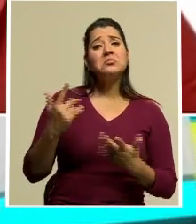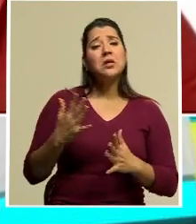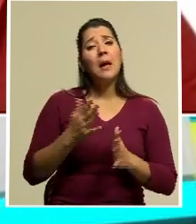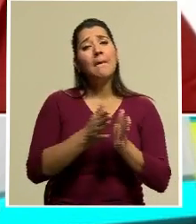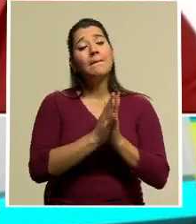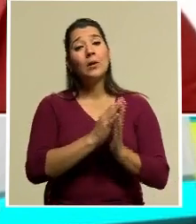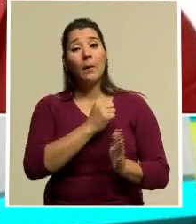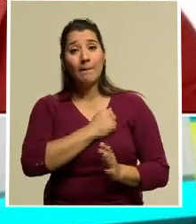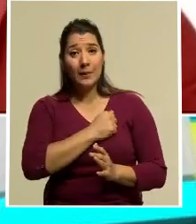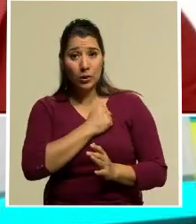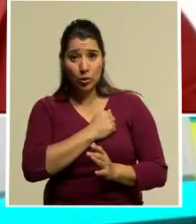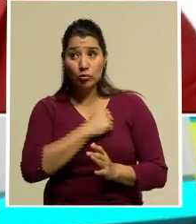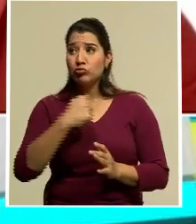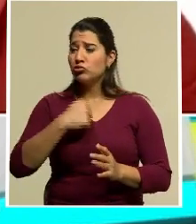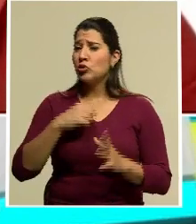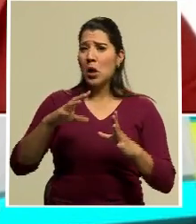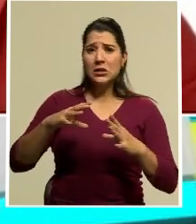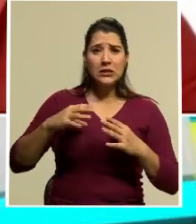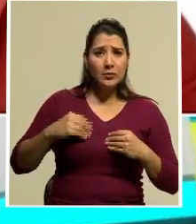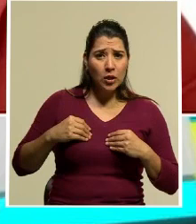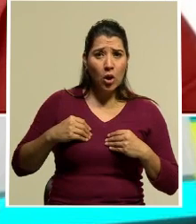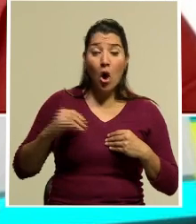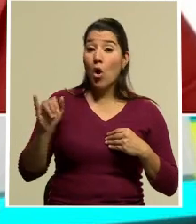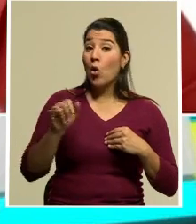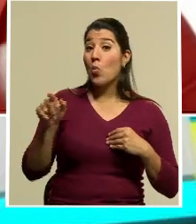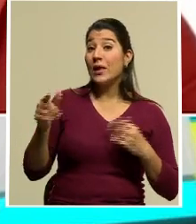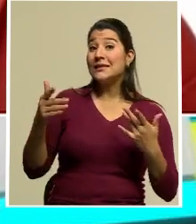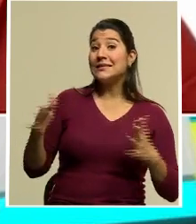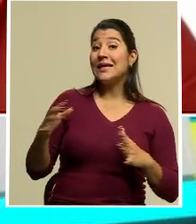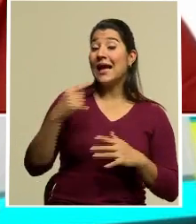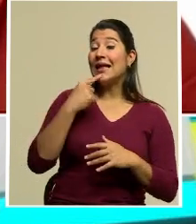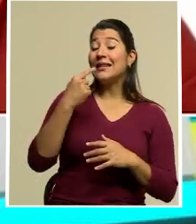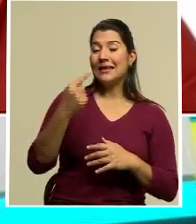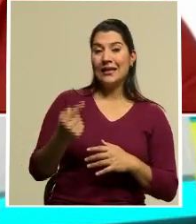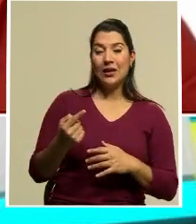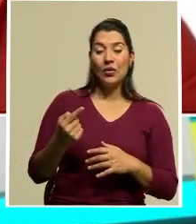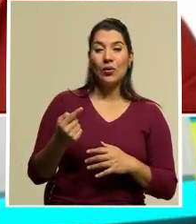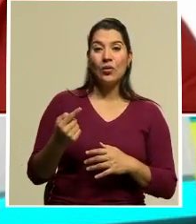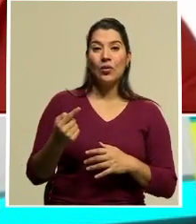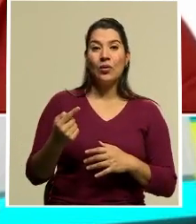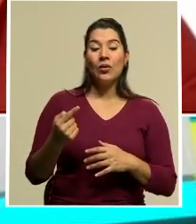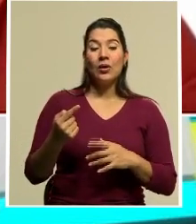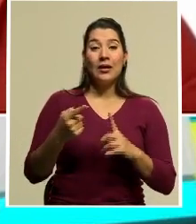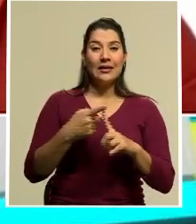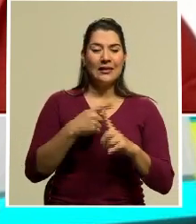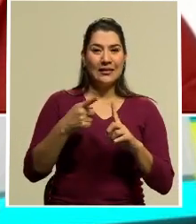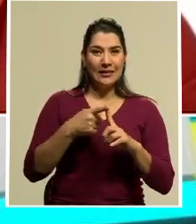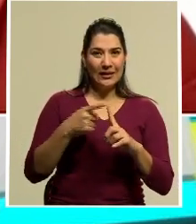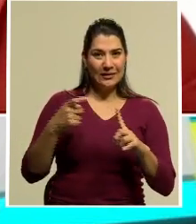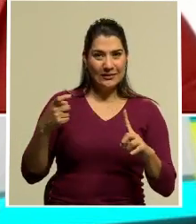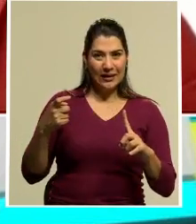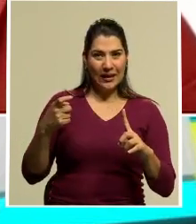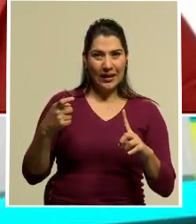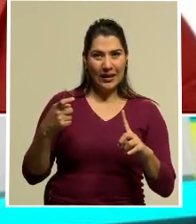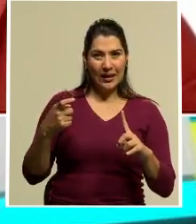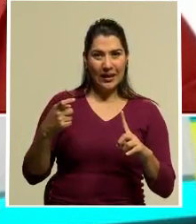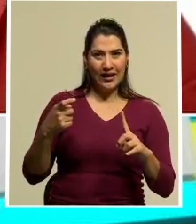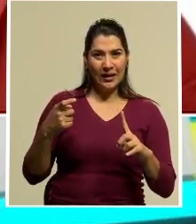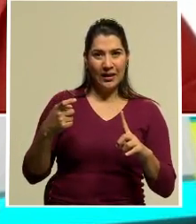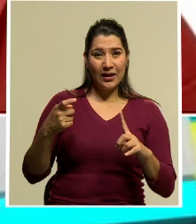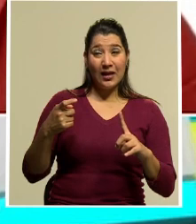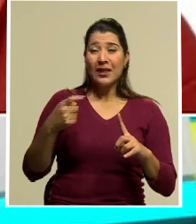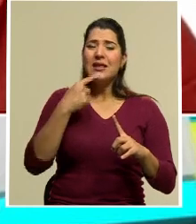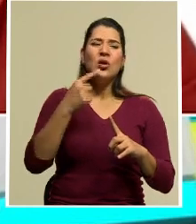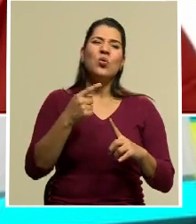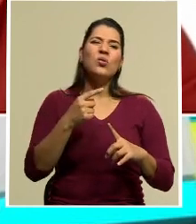disculpas, las acepté, y como él lo señaló, lo dijo desde su